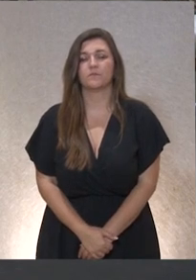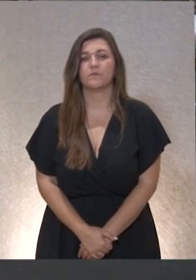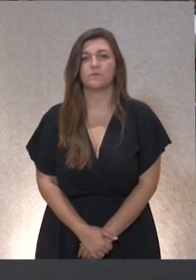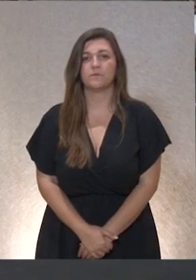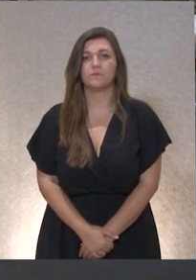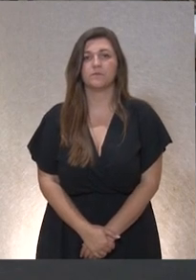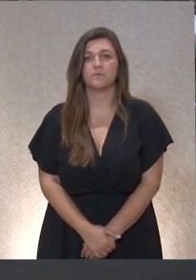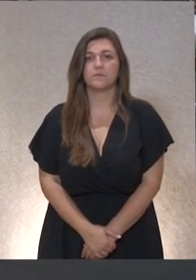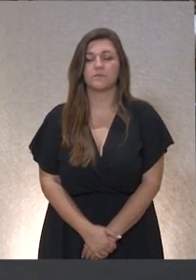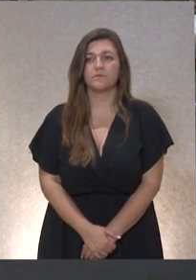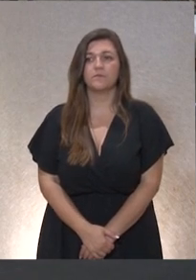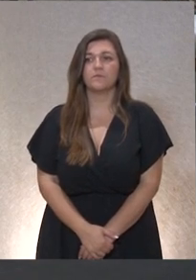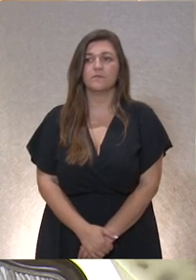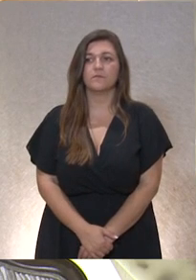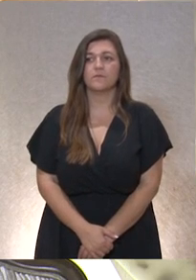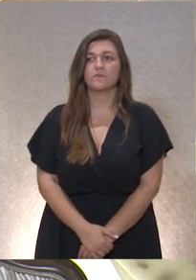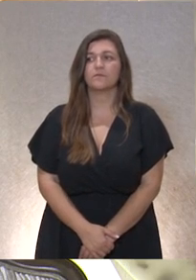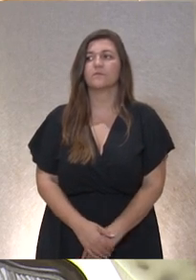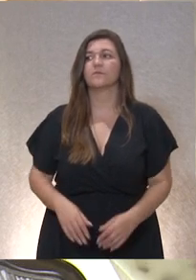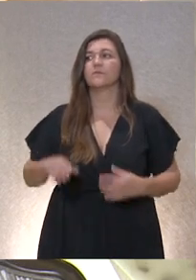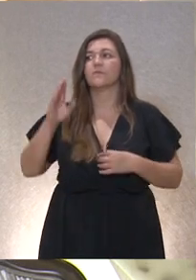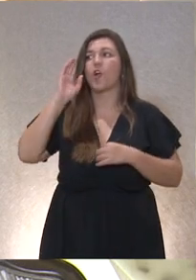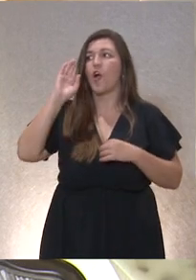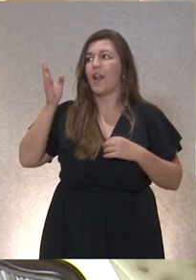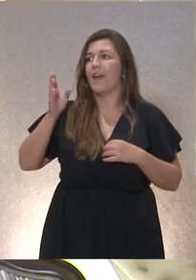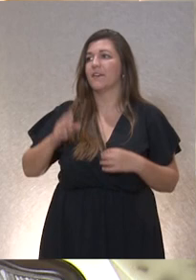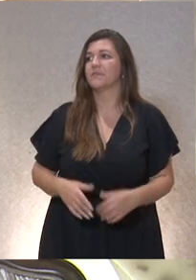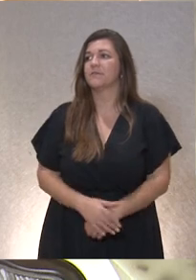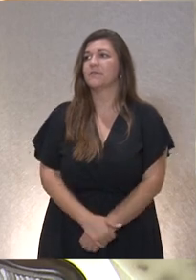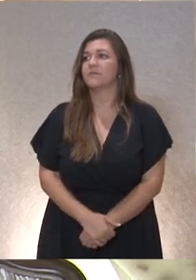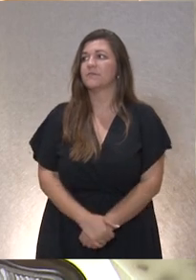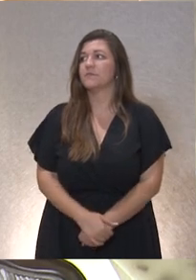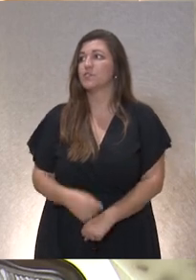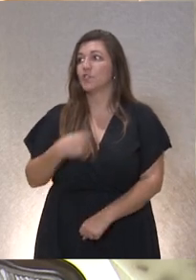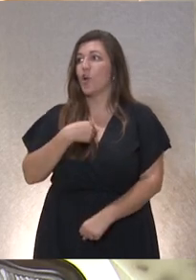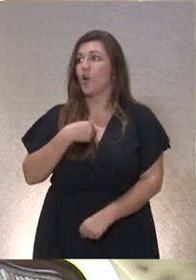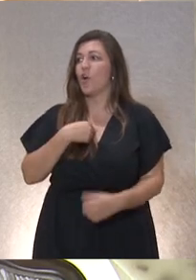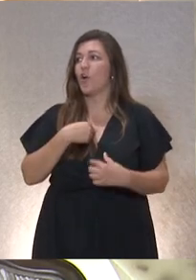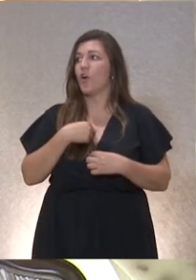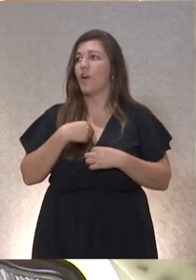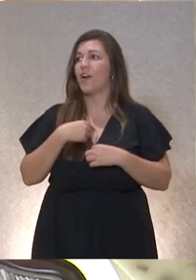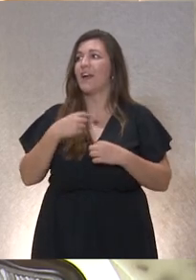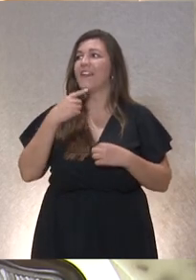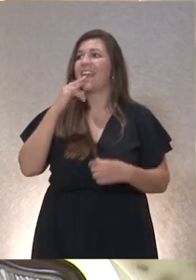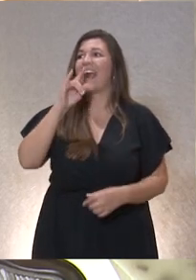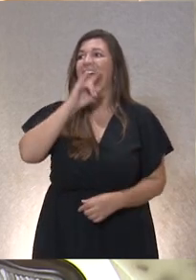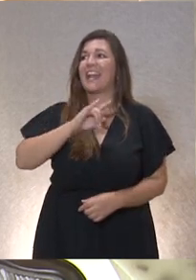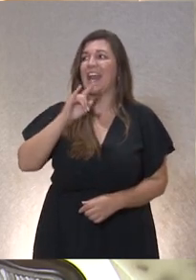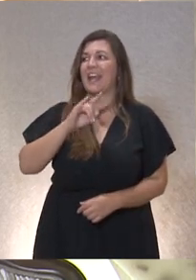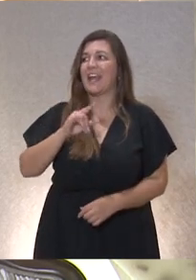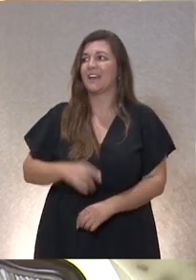tratarlo Hola cis Yo cadis no Canarias